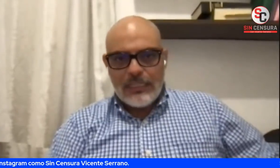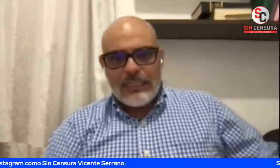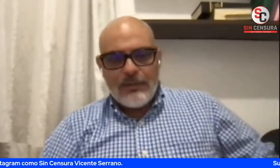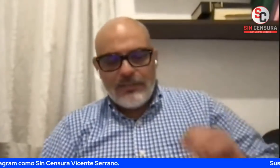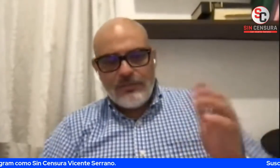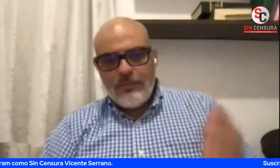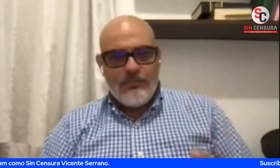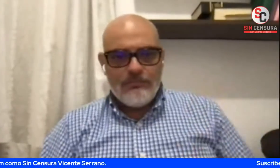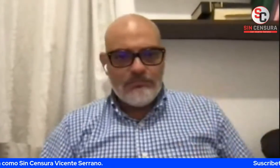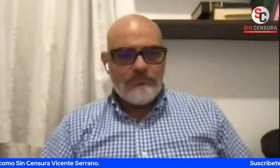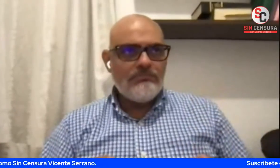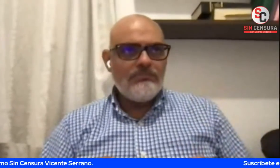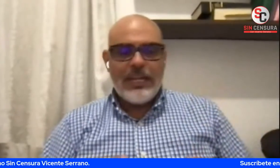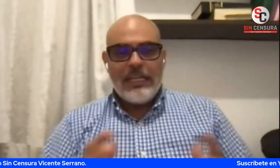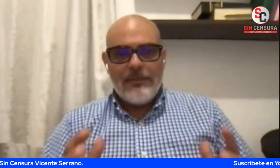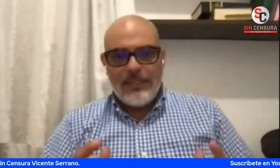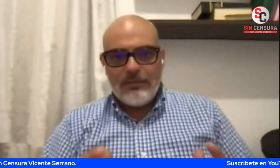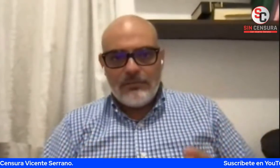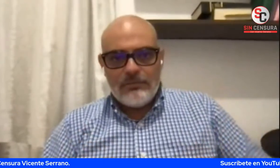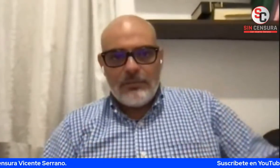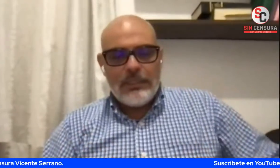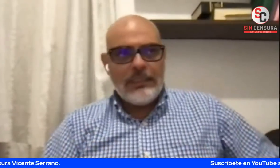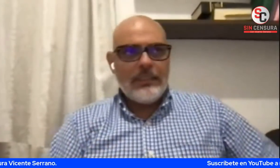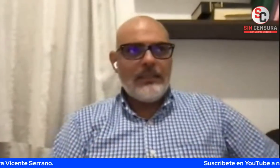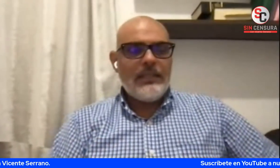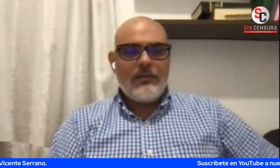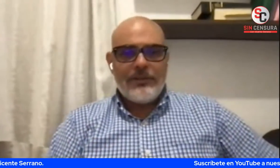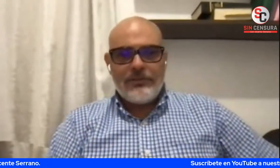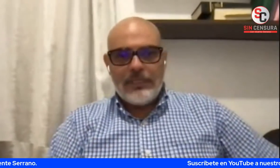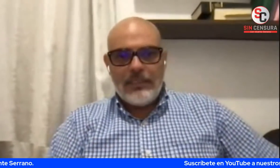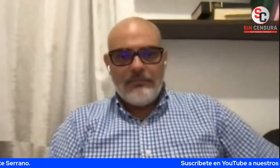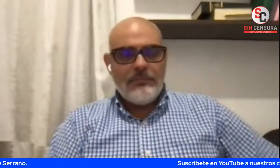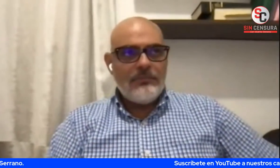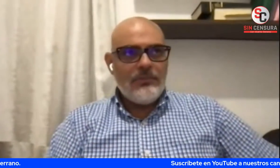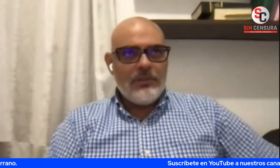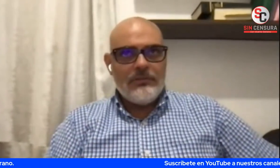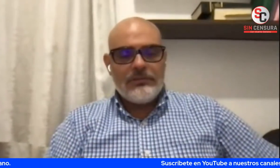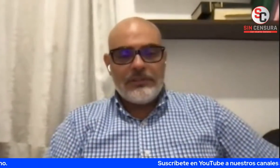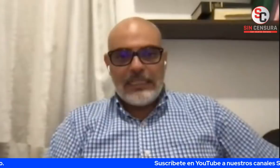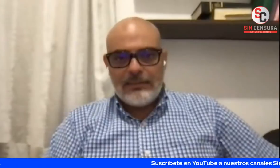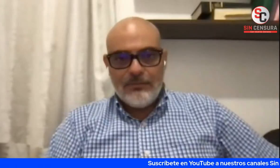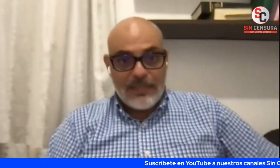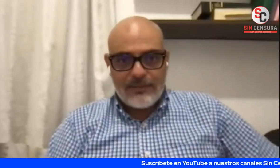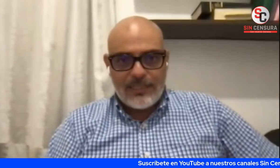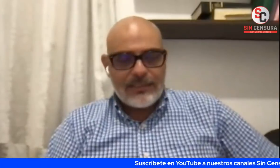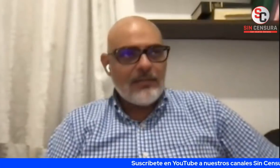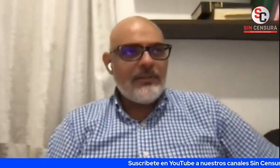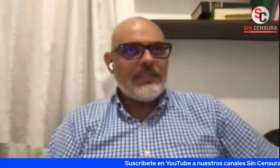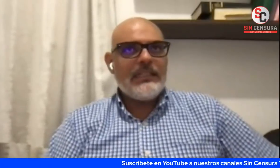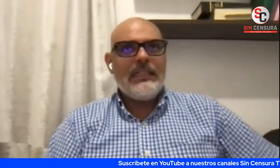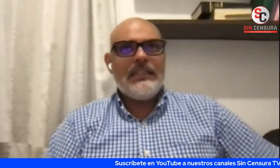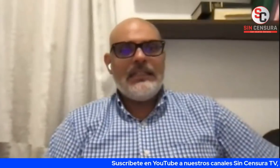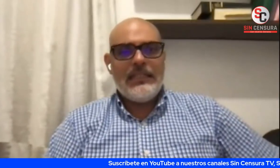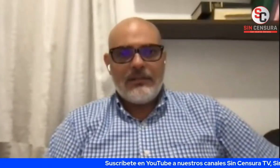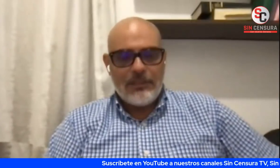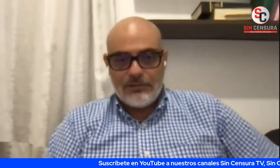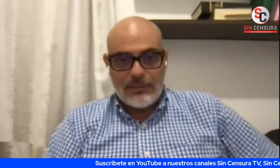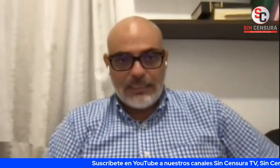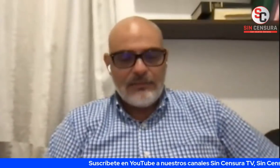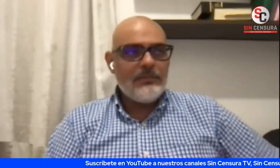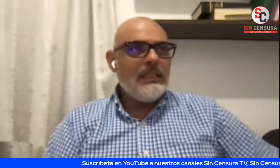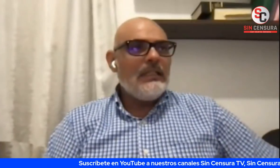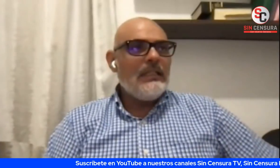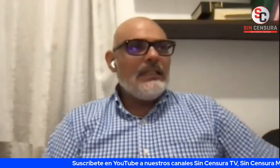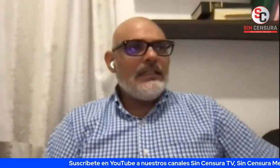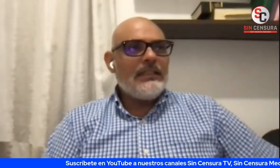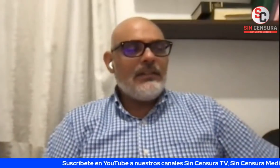Yo creo que Claudia es un buen elemento de la 4T, uno de los más rescatables que tiene la